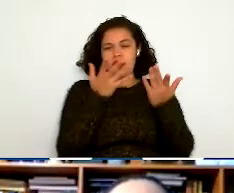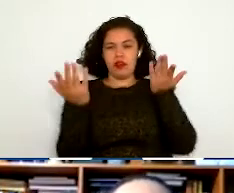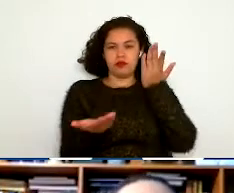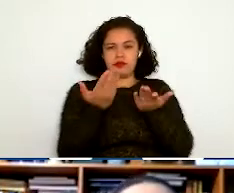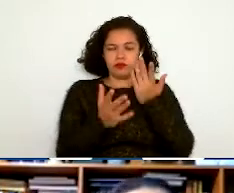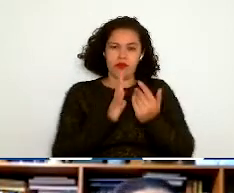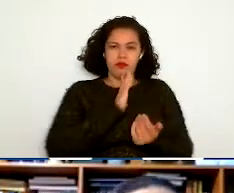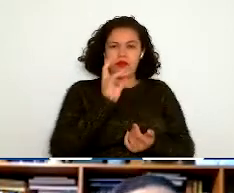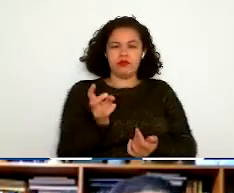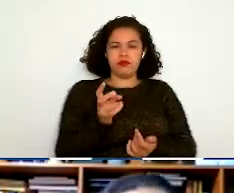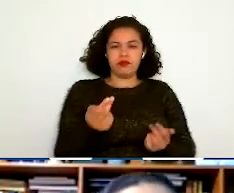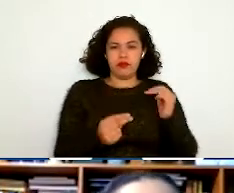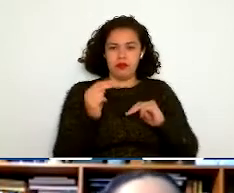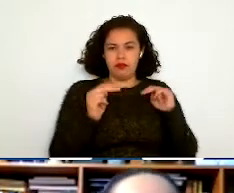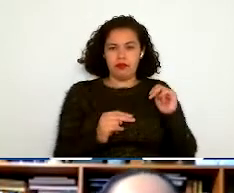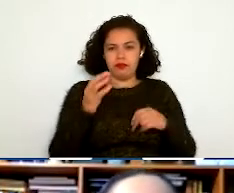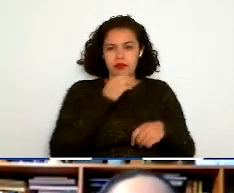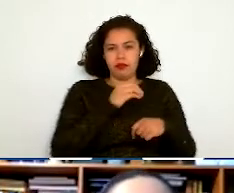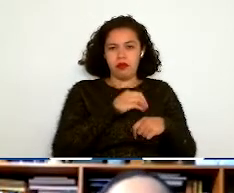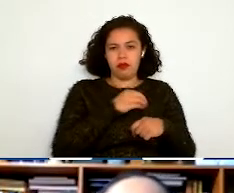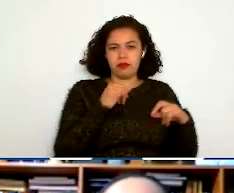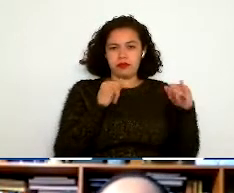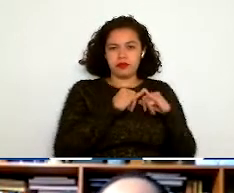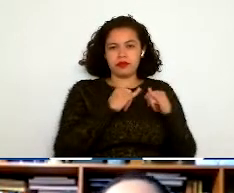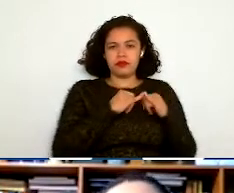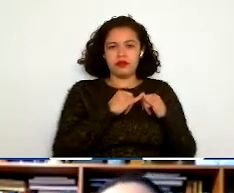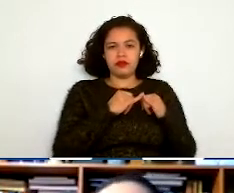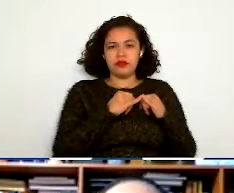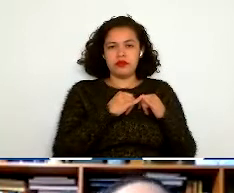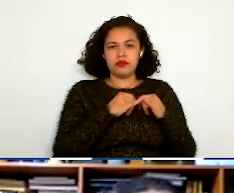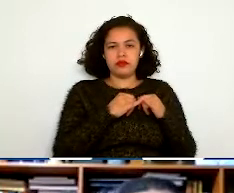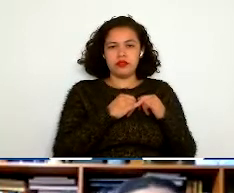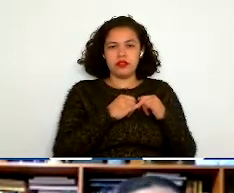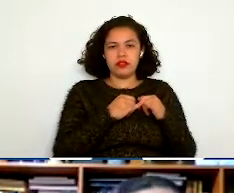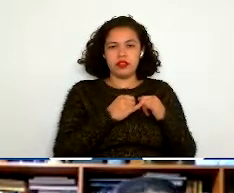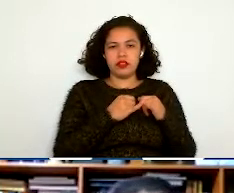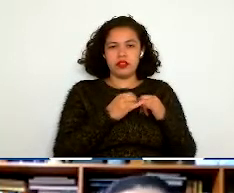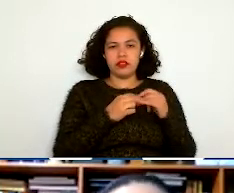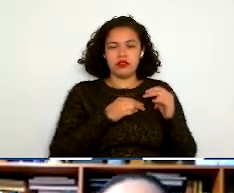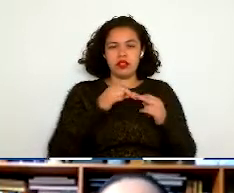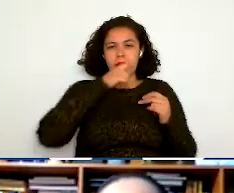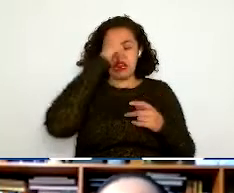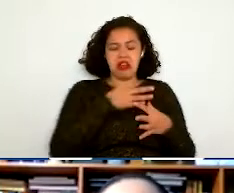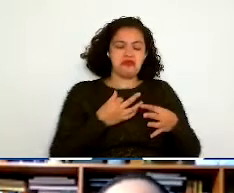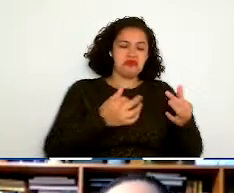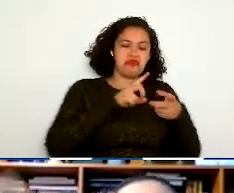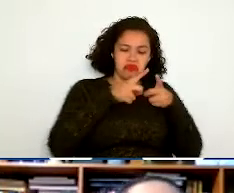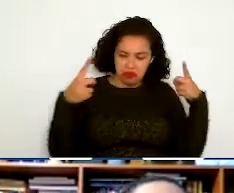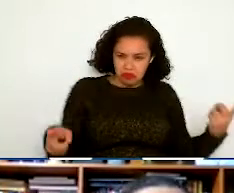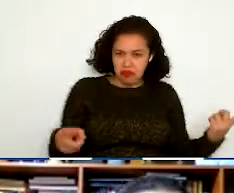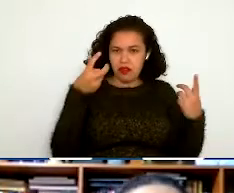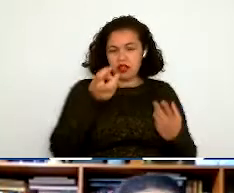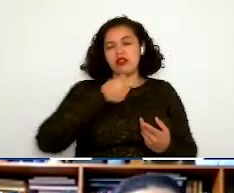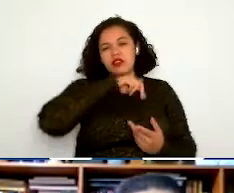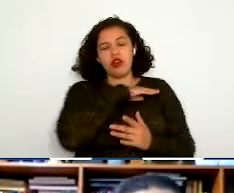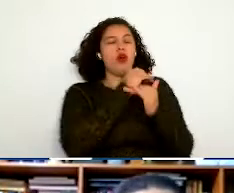normalmente estos estándares pues establecen institucionalmente y son estándares de calidad, de desempeño, ¿no? Que son nuestros